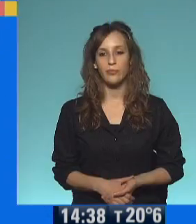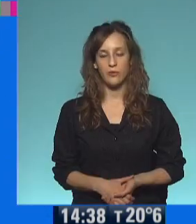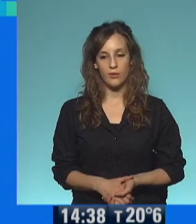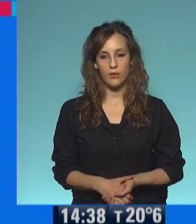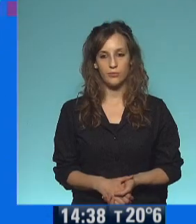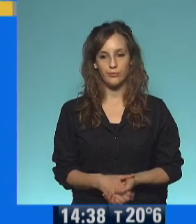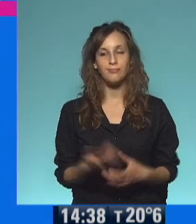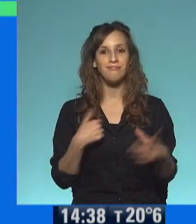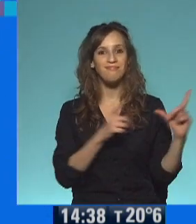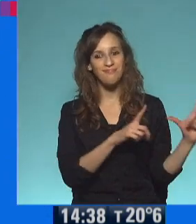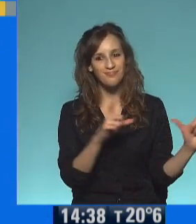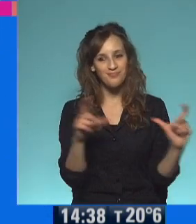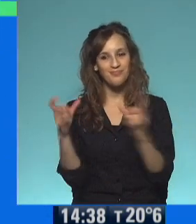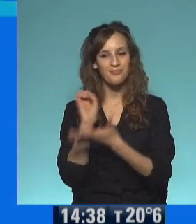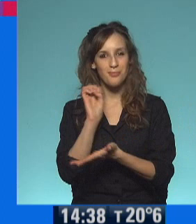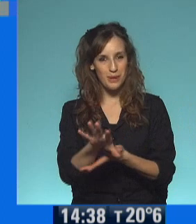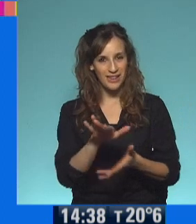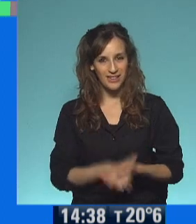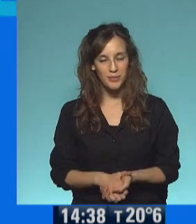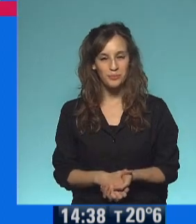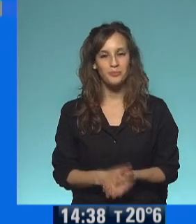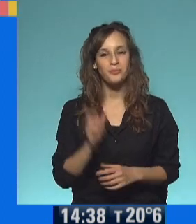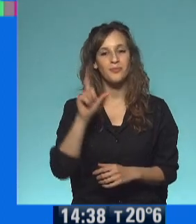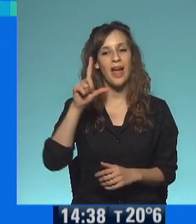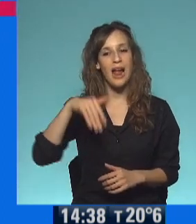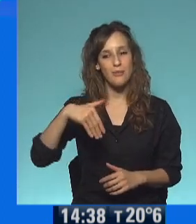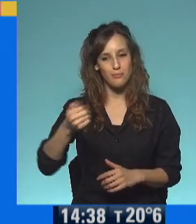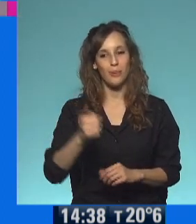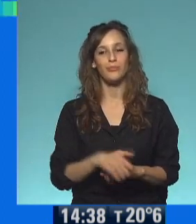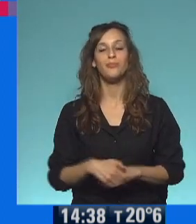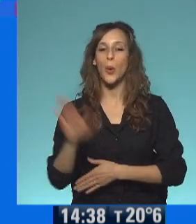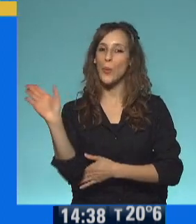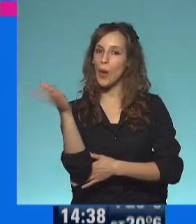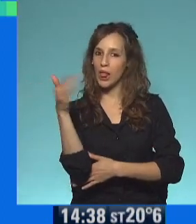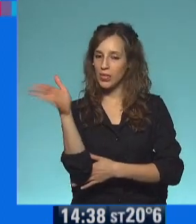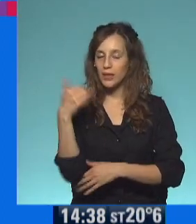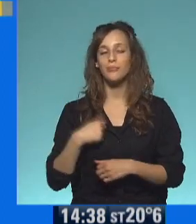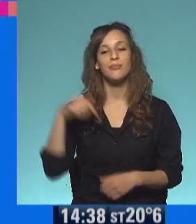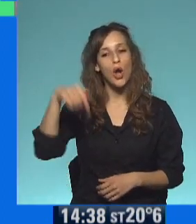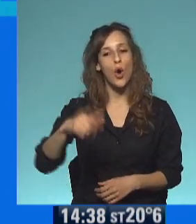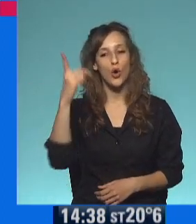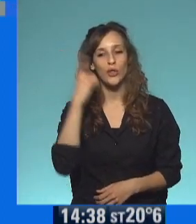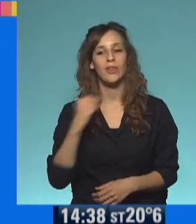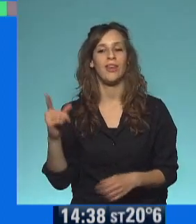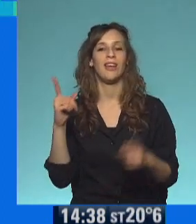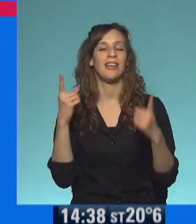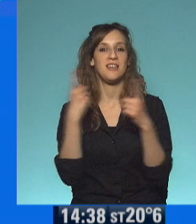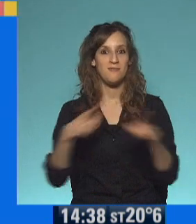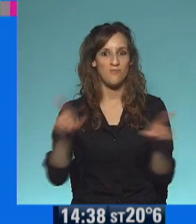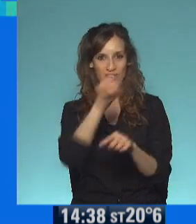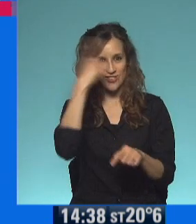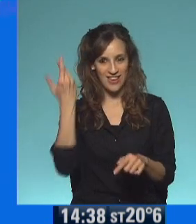llegando estas primeras fotos. Alma nos muestra la bandera. ¡Qué bien! Día del himno nacional argentino.